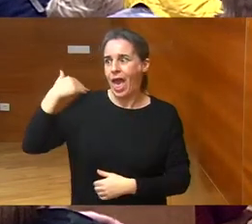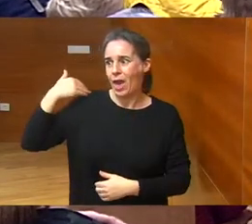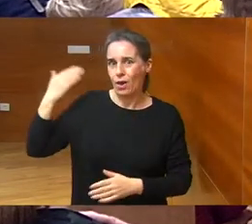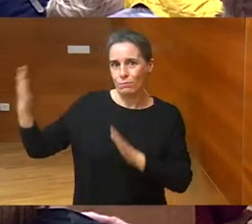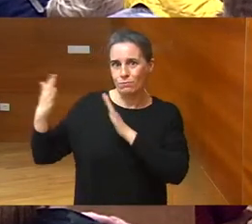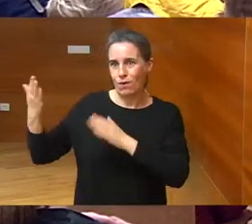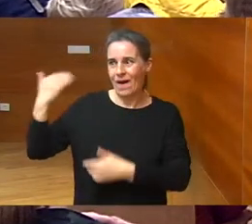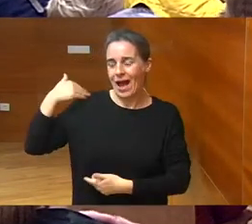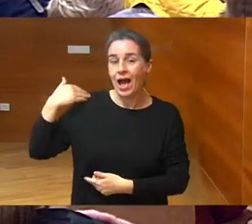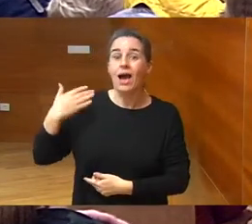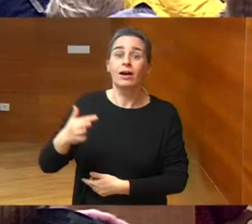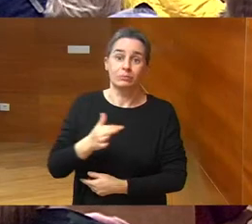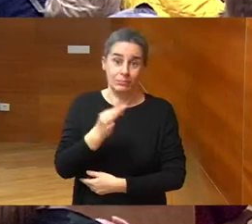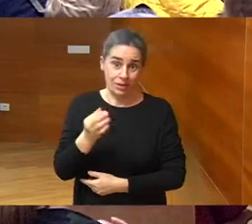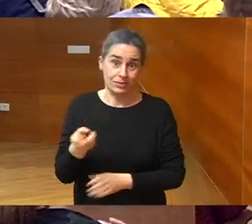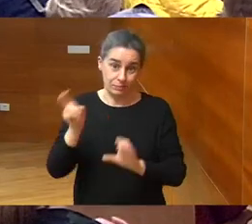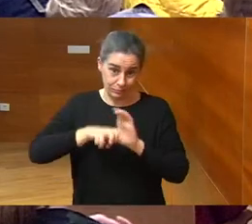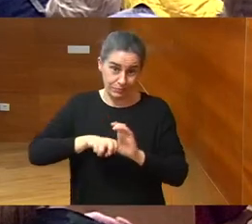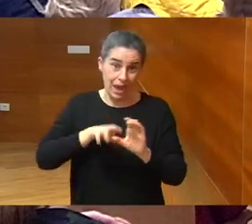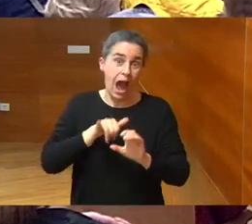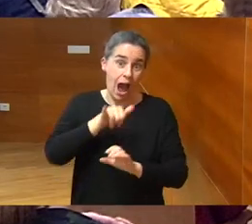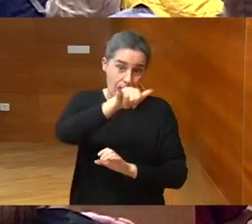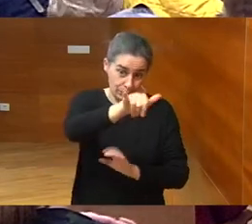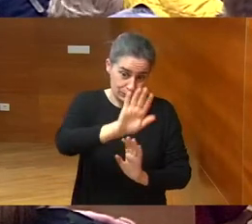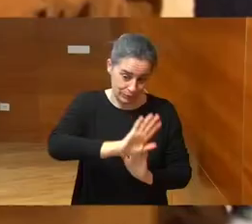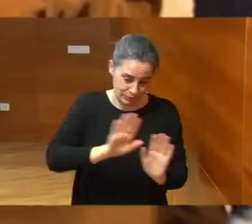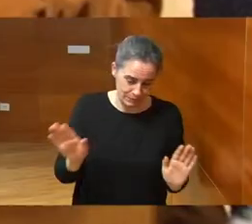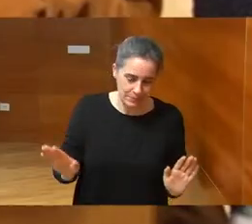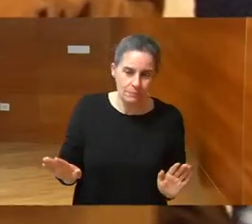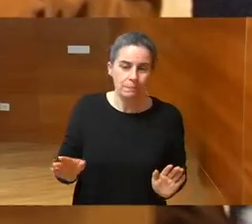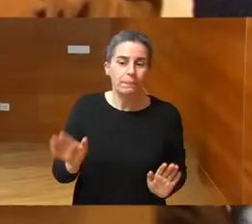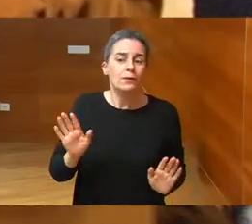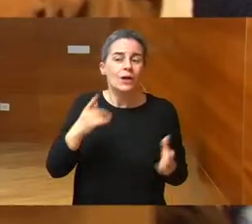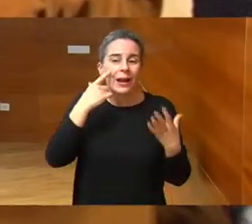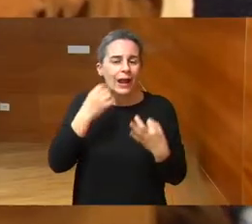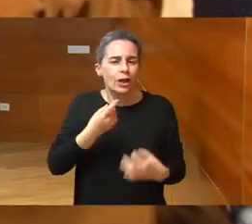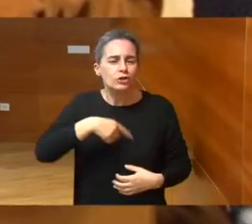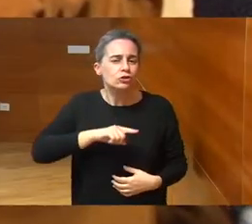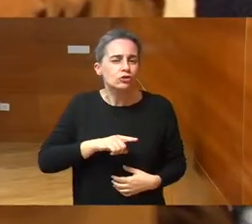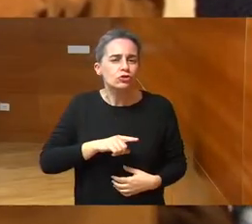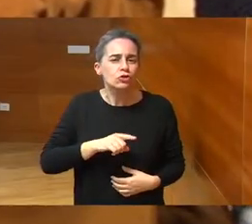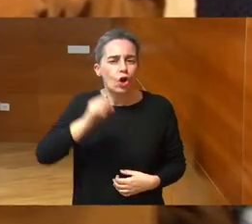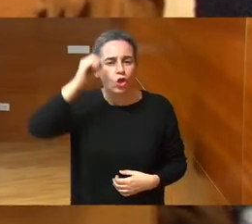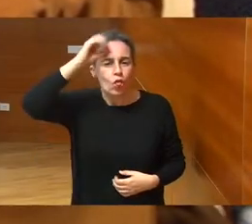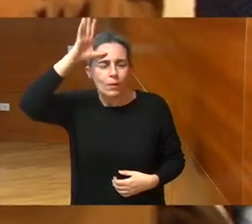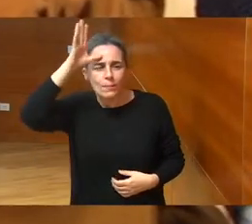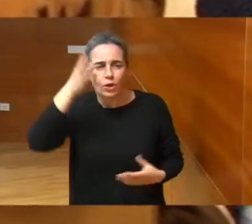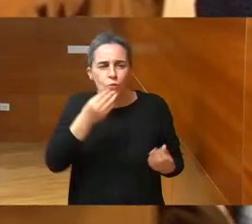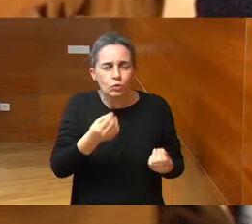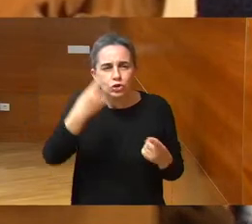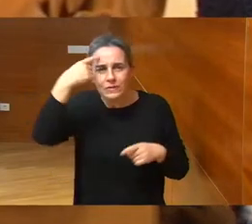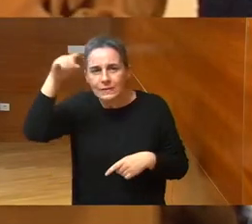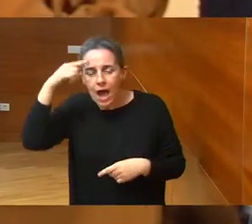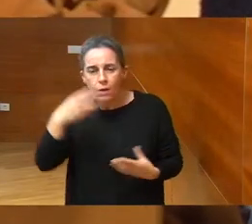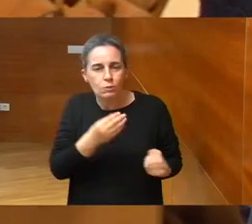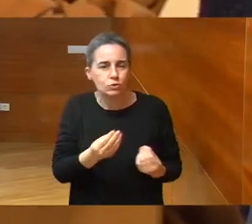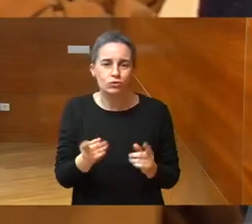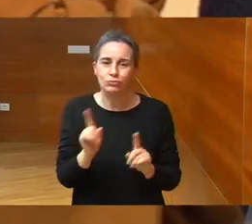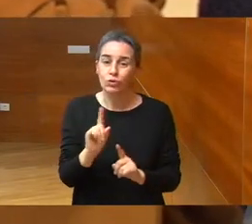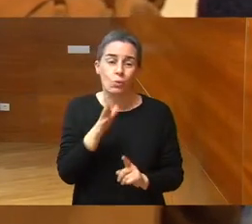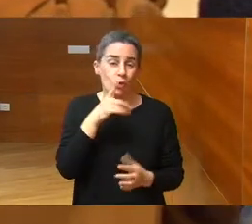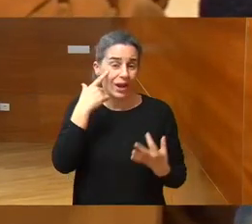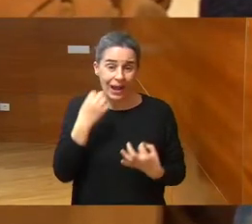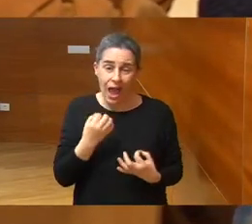para subirse a un avión No cabe duda Pero bueno no sabemos mucho más porque no llegamos a conocerla por lo tanto pues